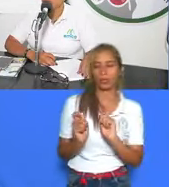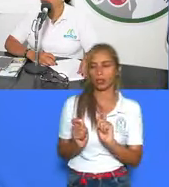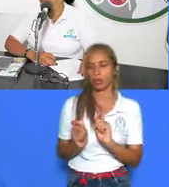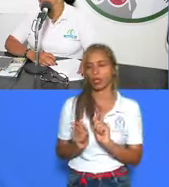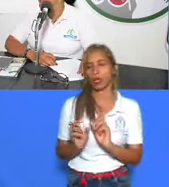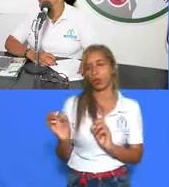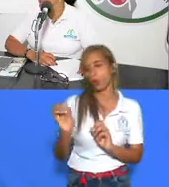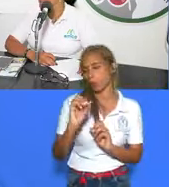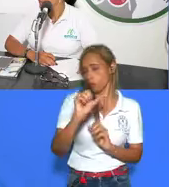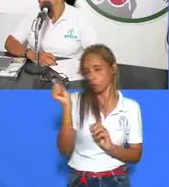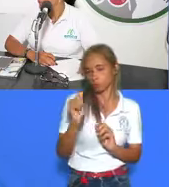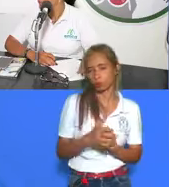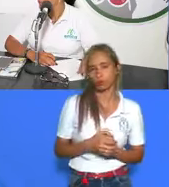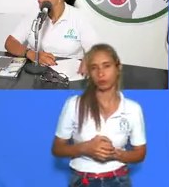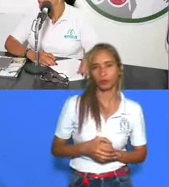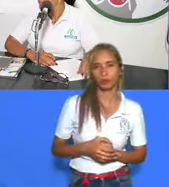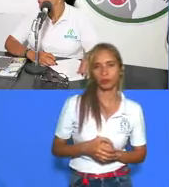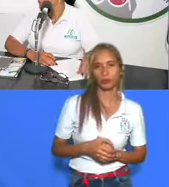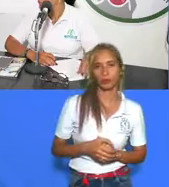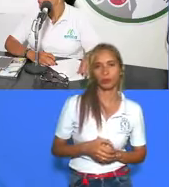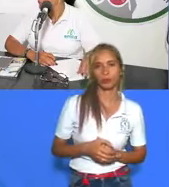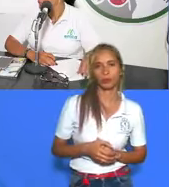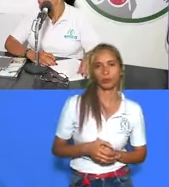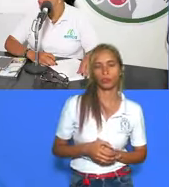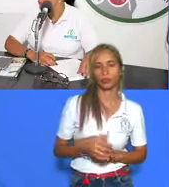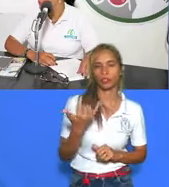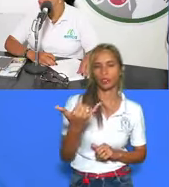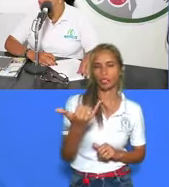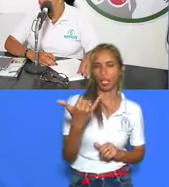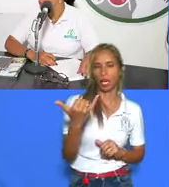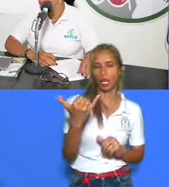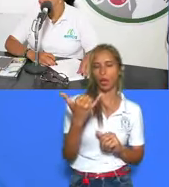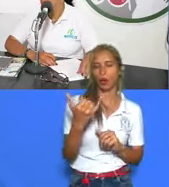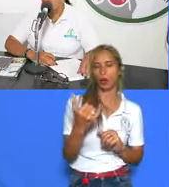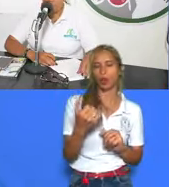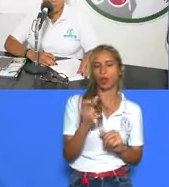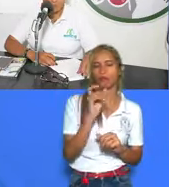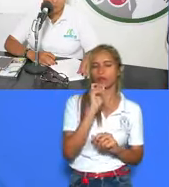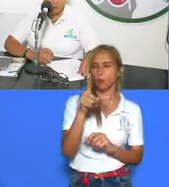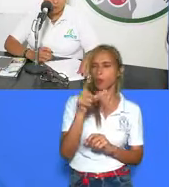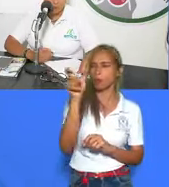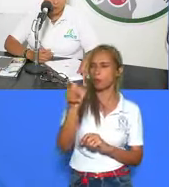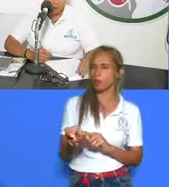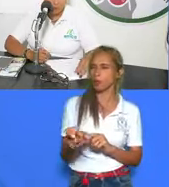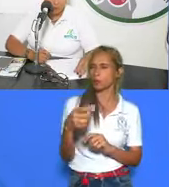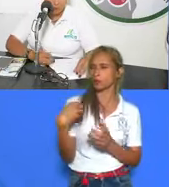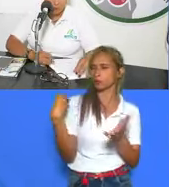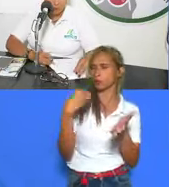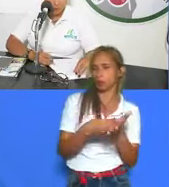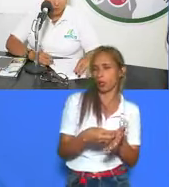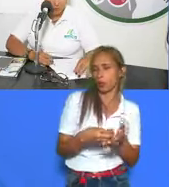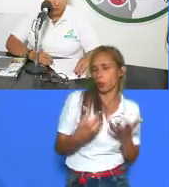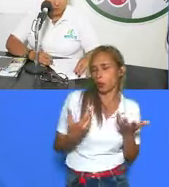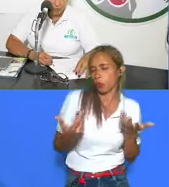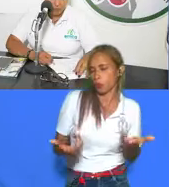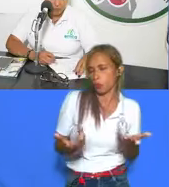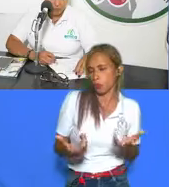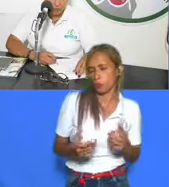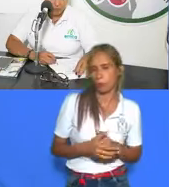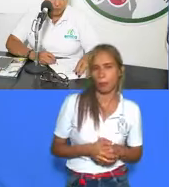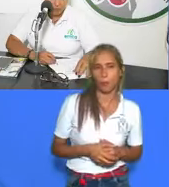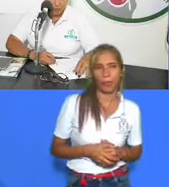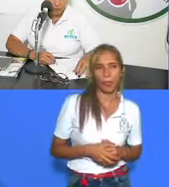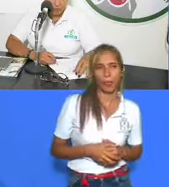Uh-huh. ¿Qué podemos hablar de cómo es en este momento la cultura de pago de los calarqueños? Desde la experiencia, lo que usted nota, ¿qué tal está